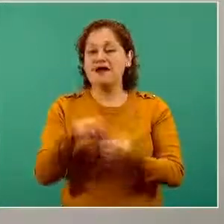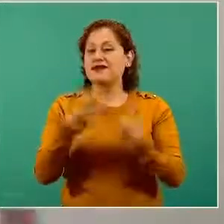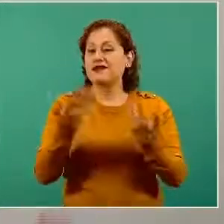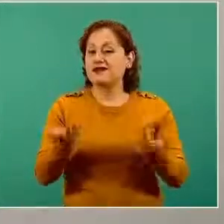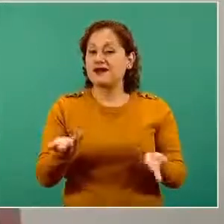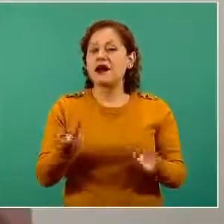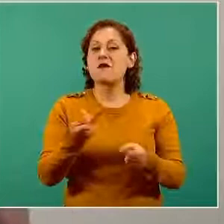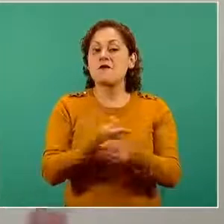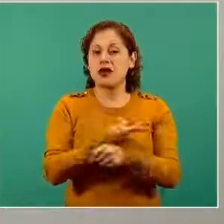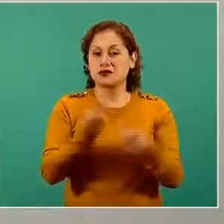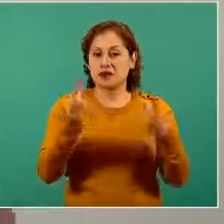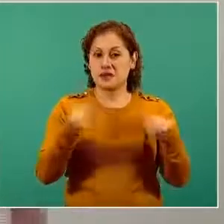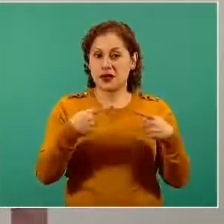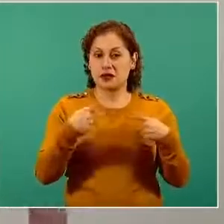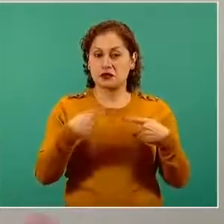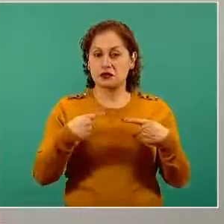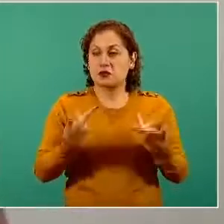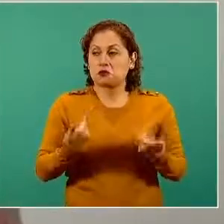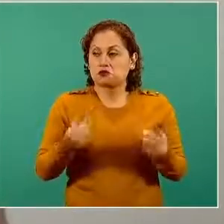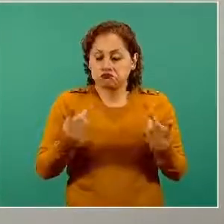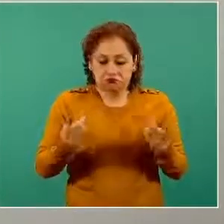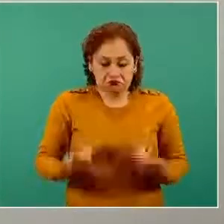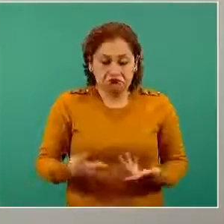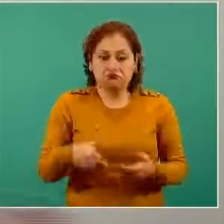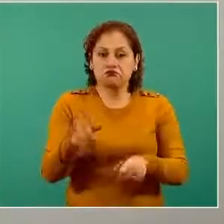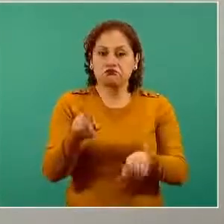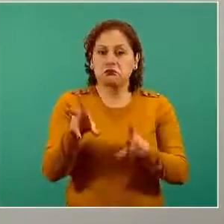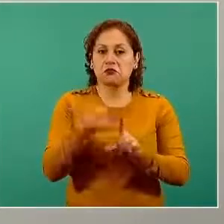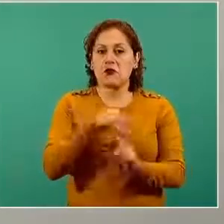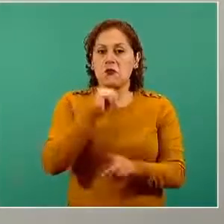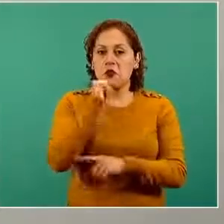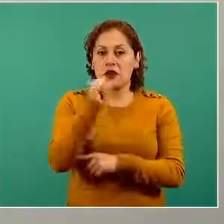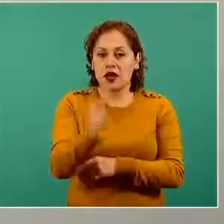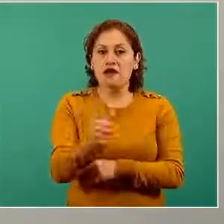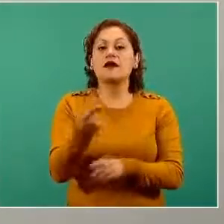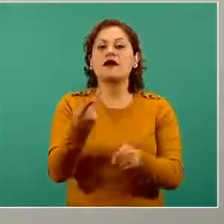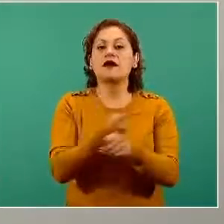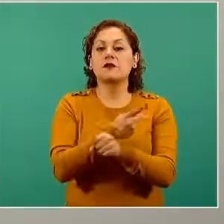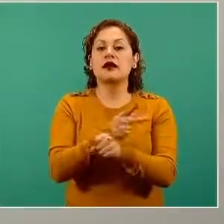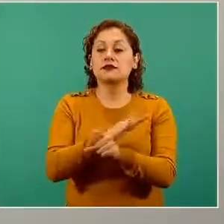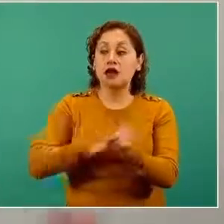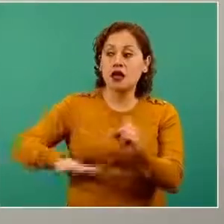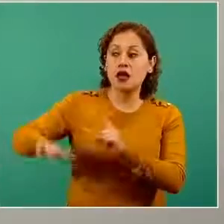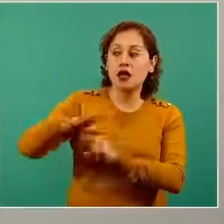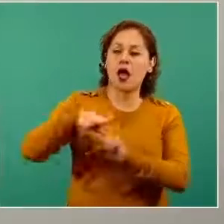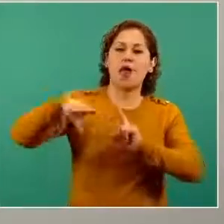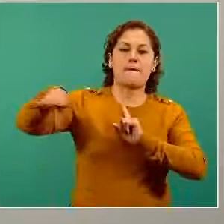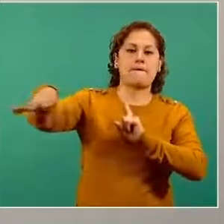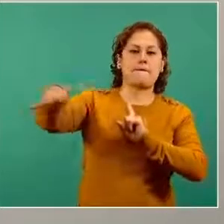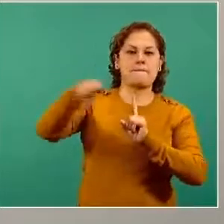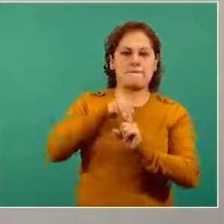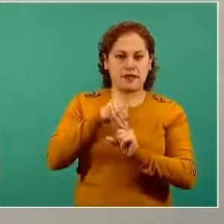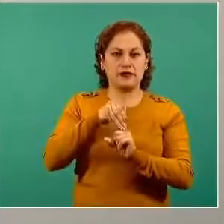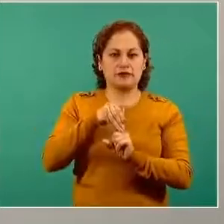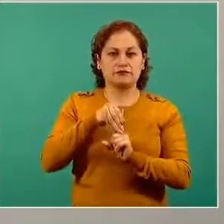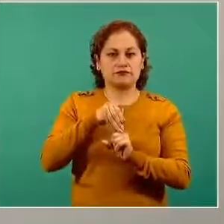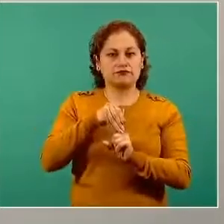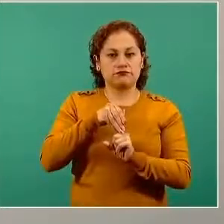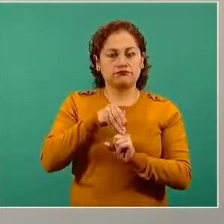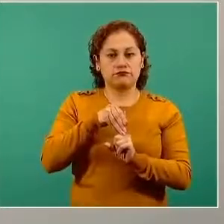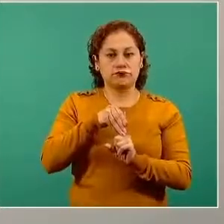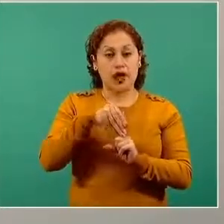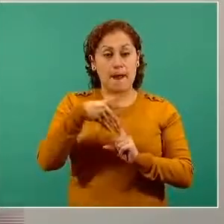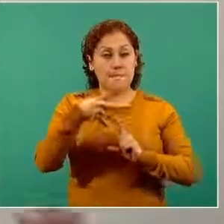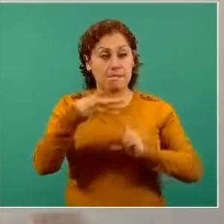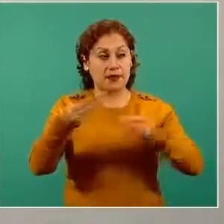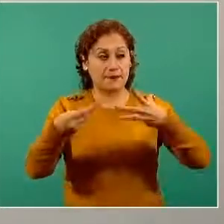más rápidamente a contagiarse y a enfermarse. El virus las va a poder encontrar, va a poder generarse una transmisión y enfermedad,